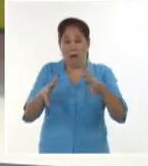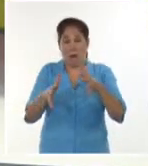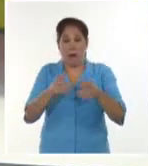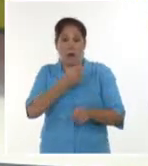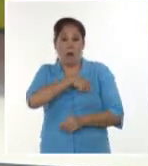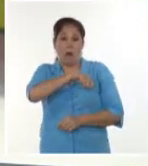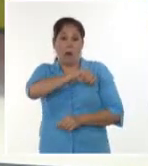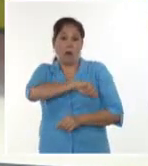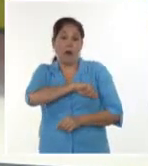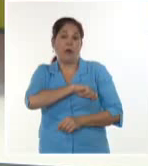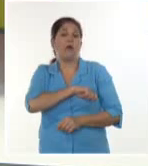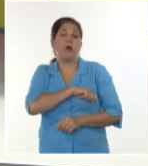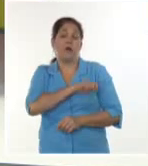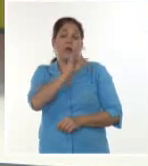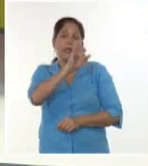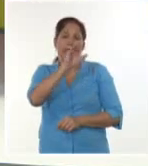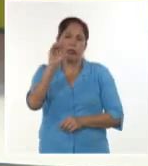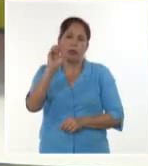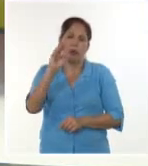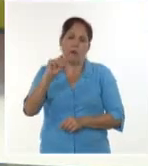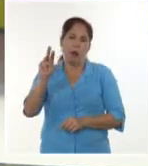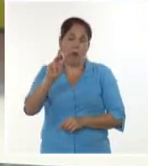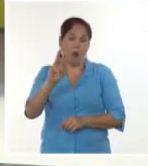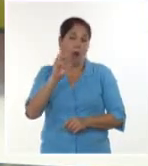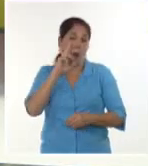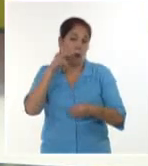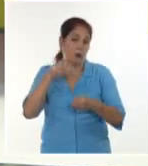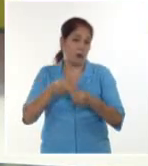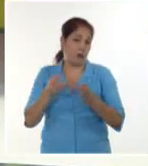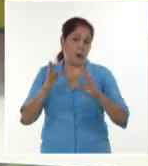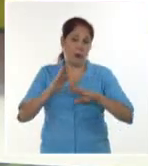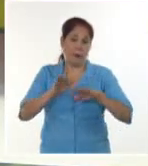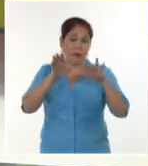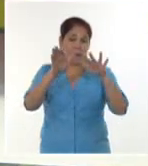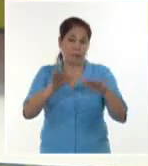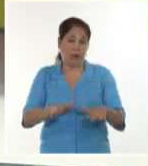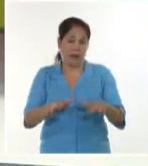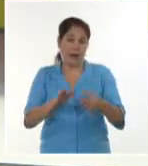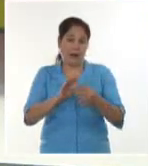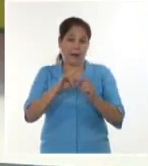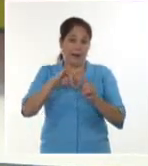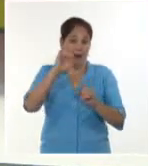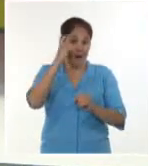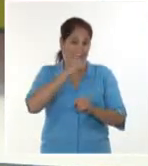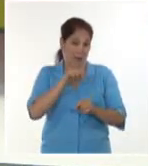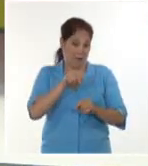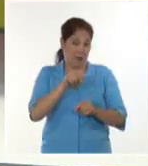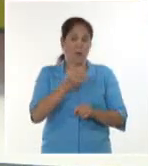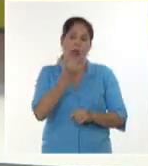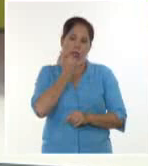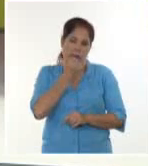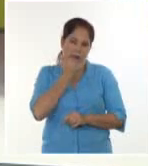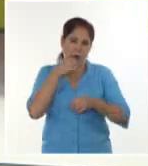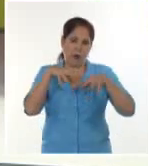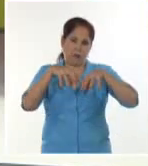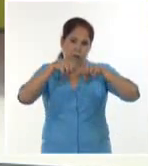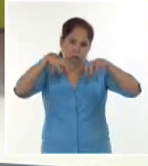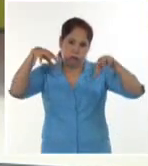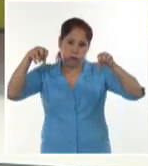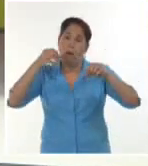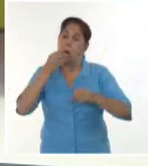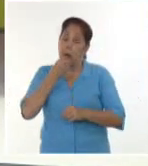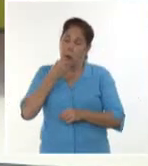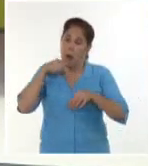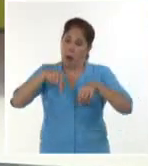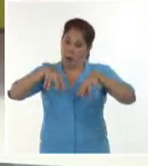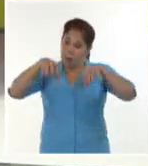los 600 megawatts. La falta de combustible y la parada de la termoeléctrica Antonio Guiteras inciden en la deficiente generación. Así lo dijo esta mañana el